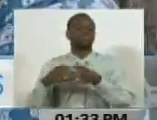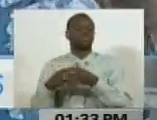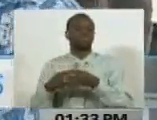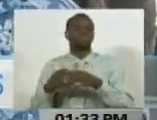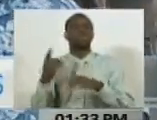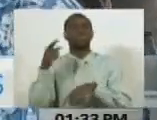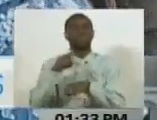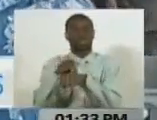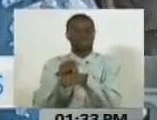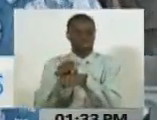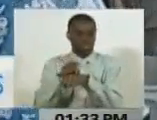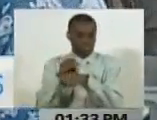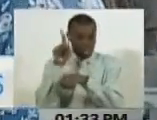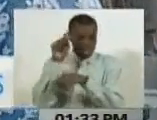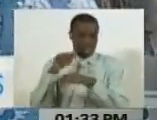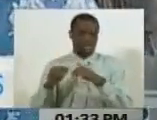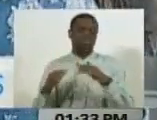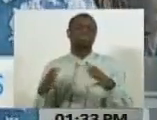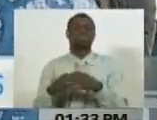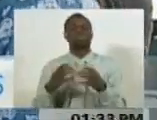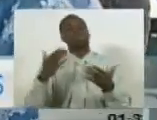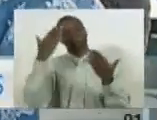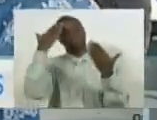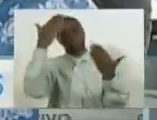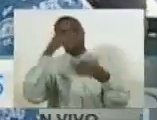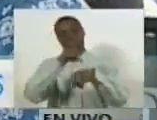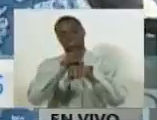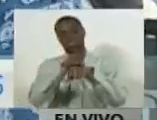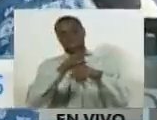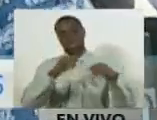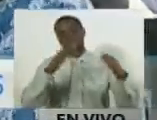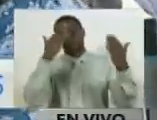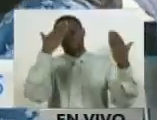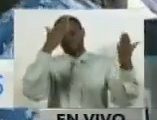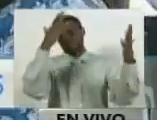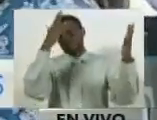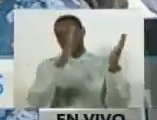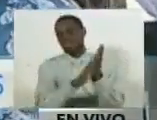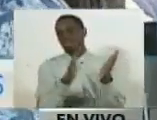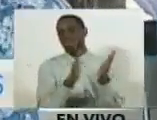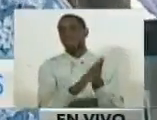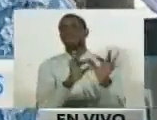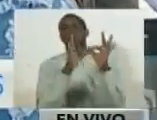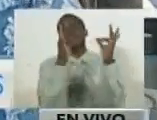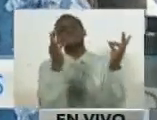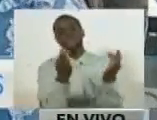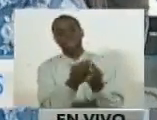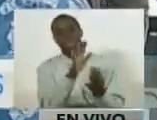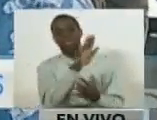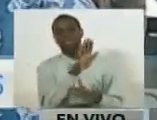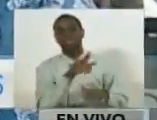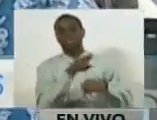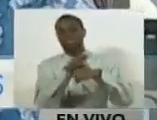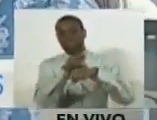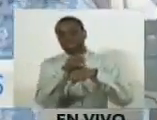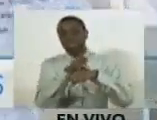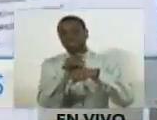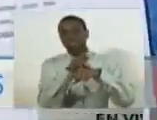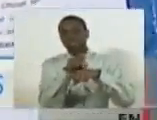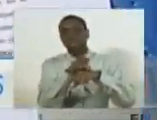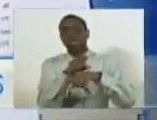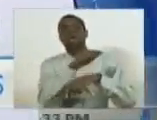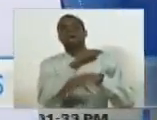Tiuna. Sí, señor. Ciudad Tiuna. Bueno, un saludo a toda la gente de Ciudad Tiuna desde aquí, toda la familia de Ciudad Tiuna, una de las